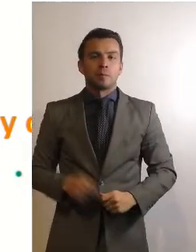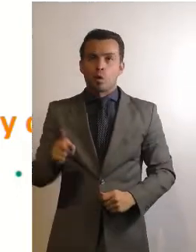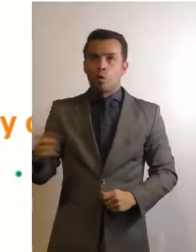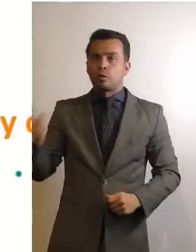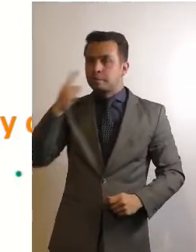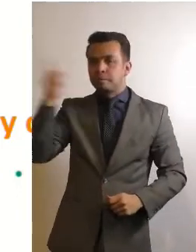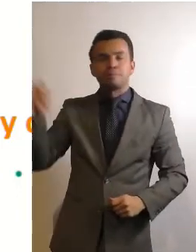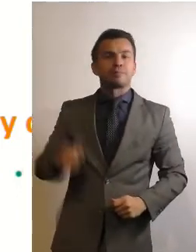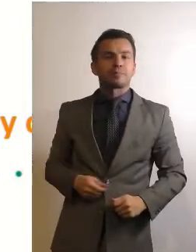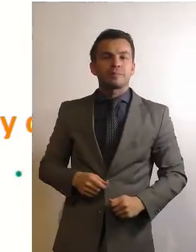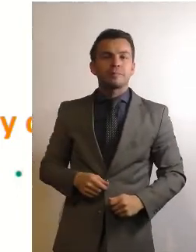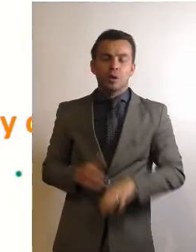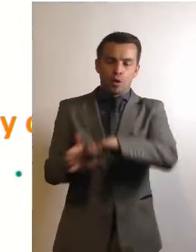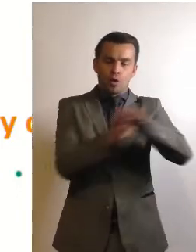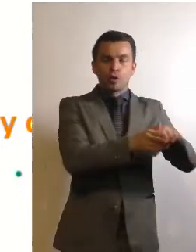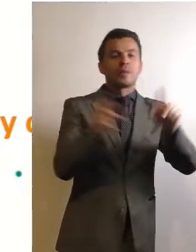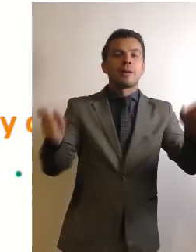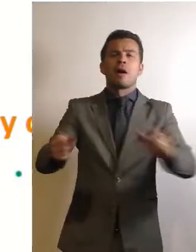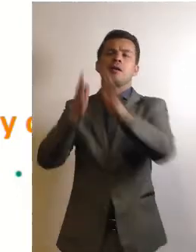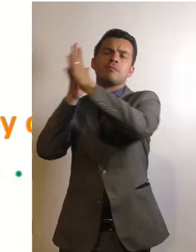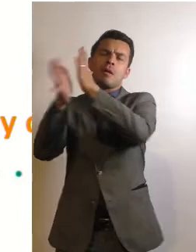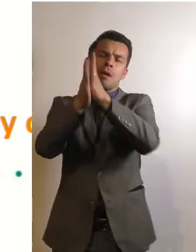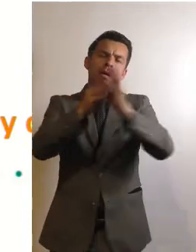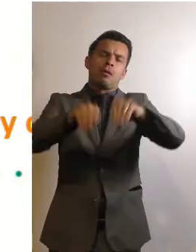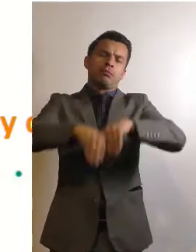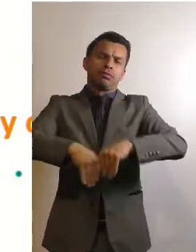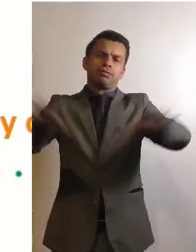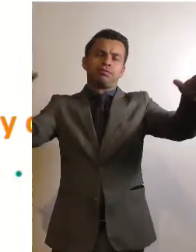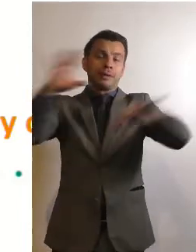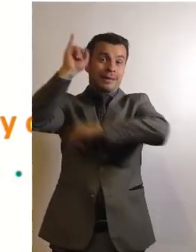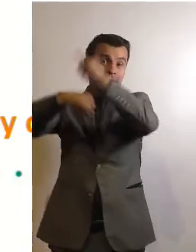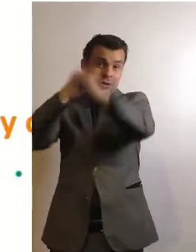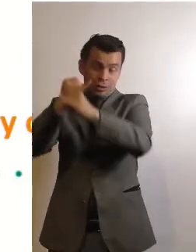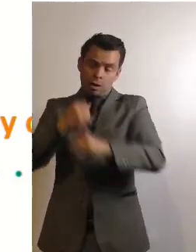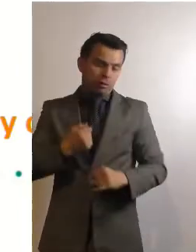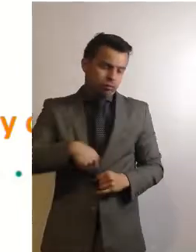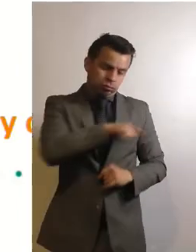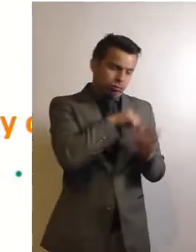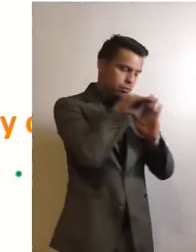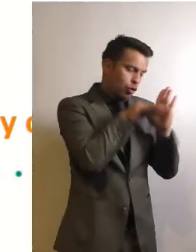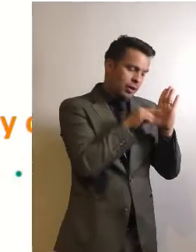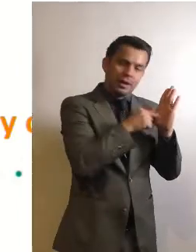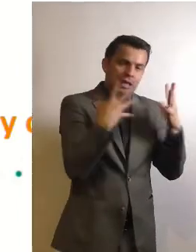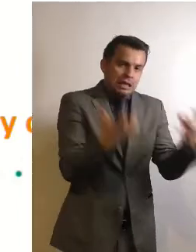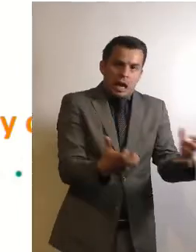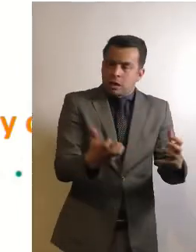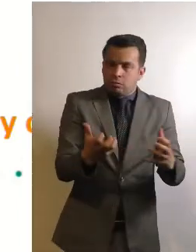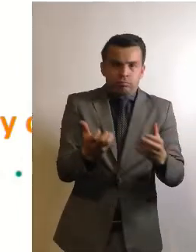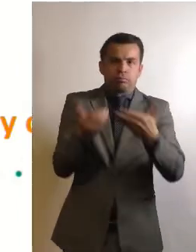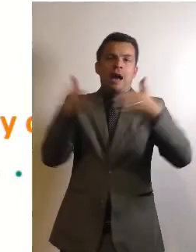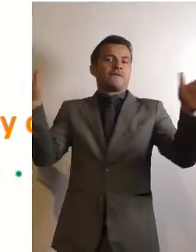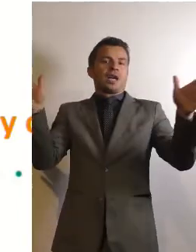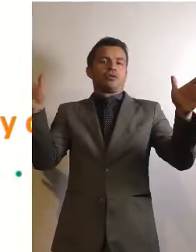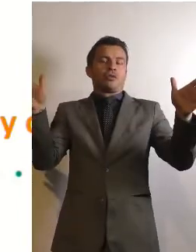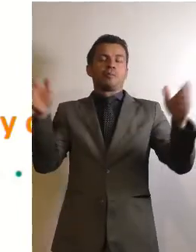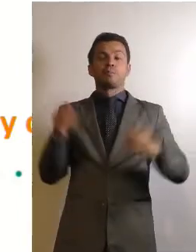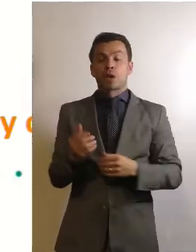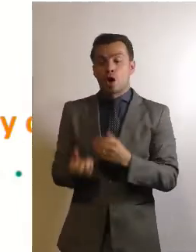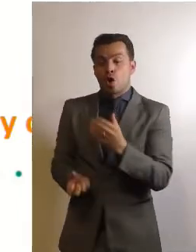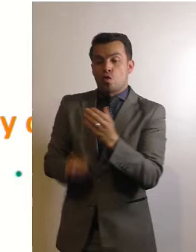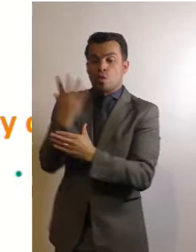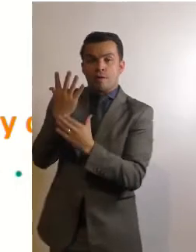En difusión e internacionalización, tenemos una política de acceso abierto de la universidad, 3 nuevas colecciones